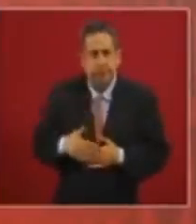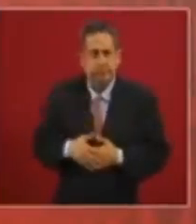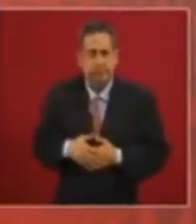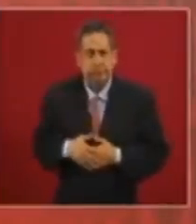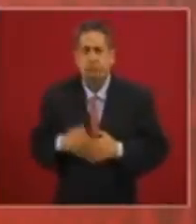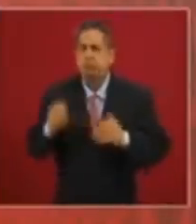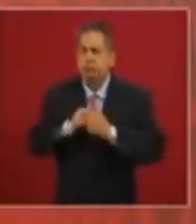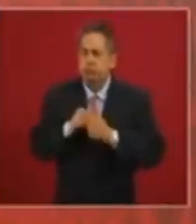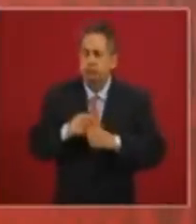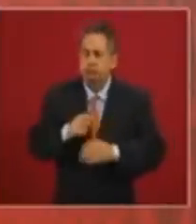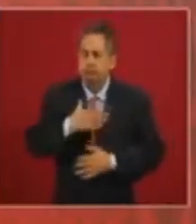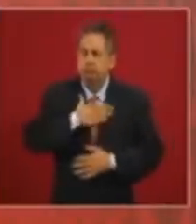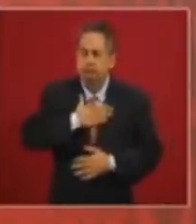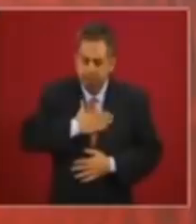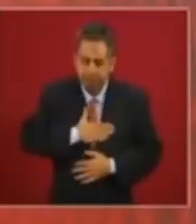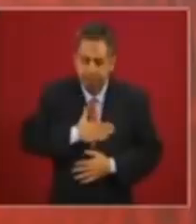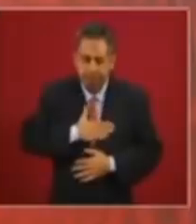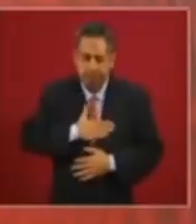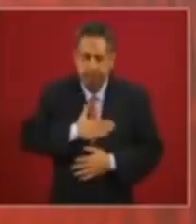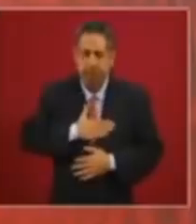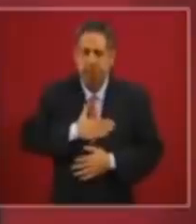y hacer justicia.